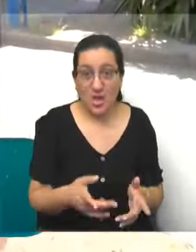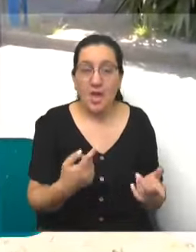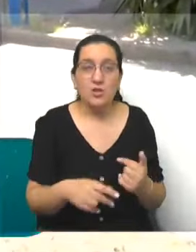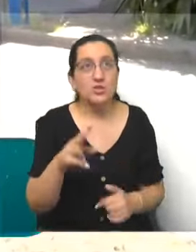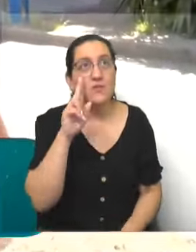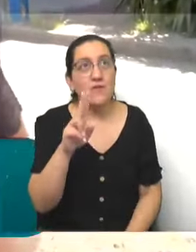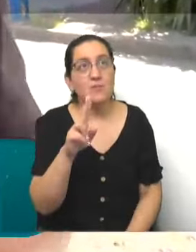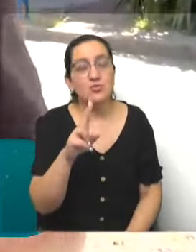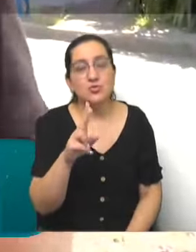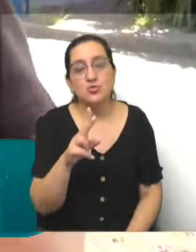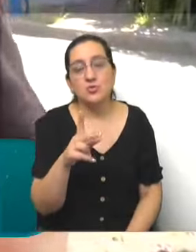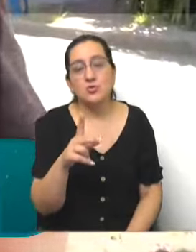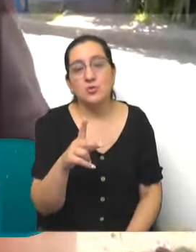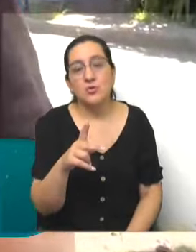vemos